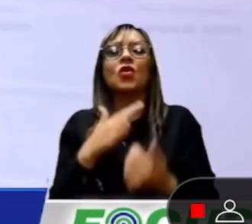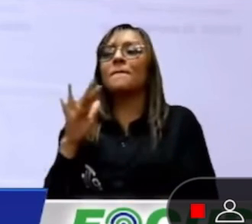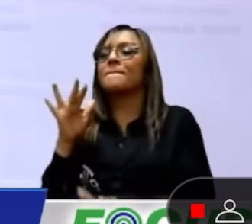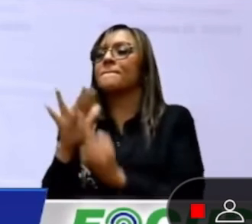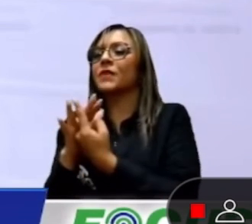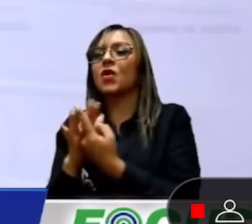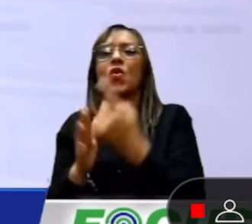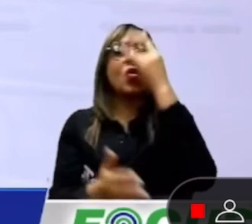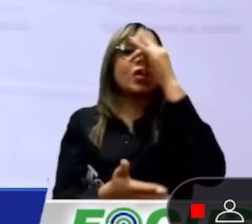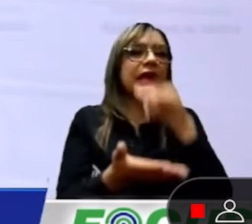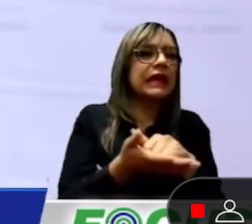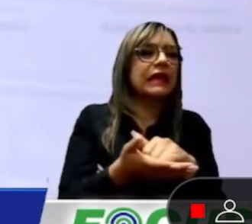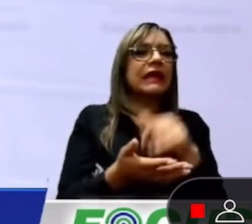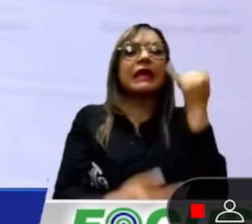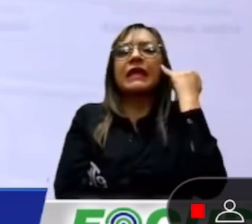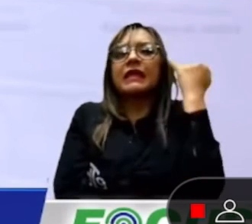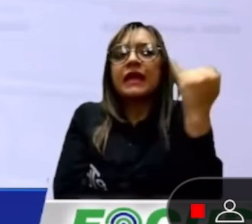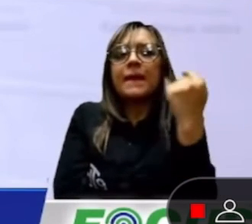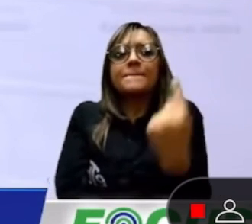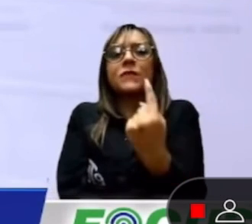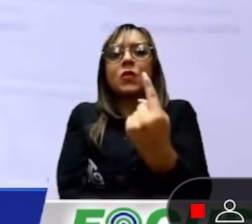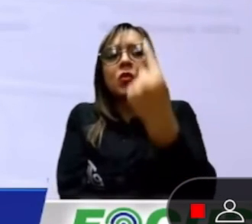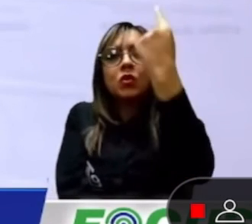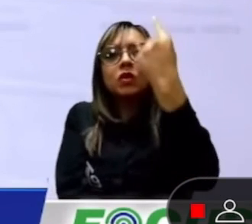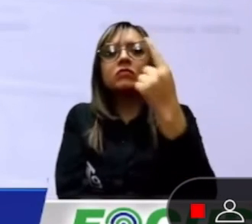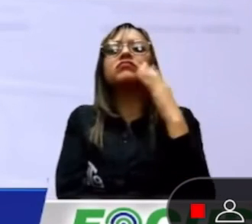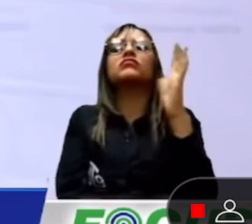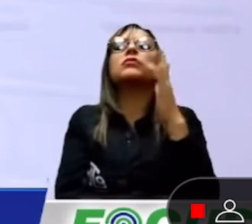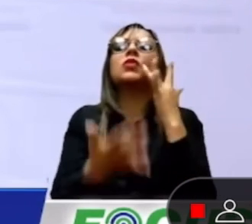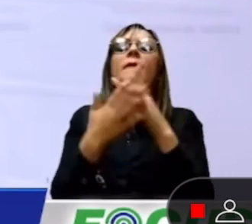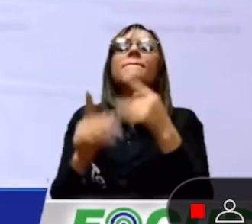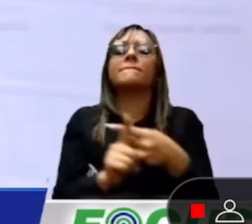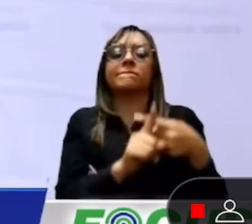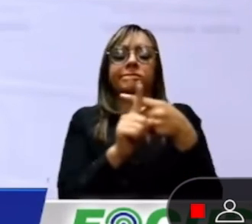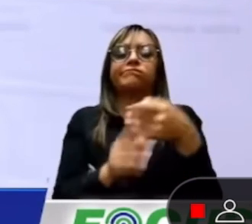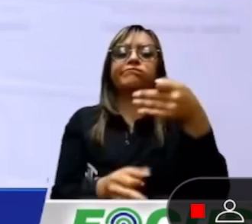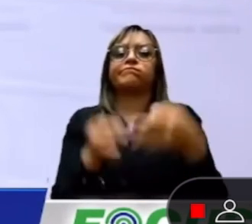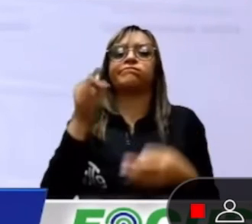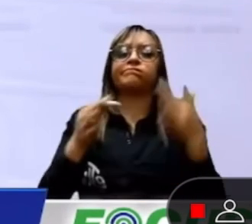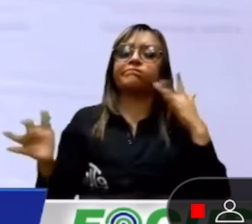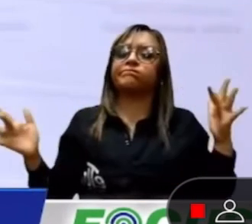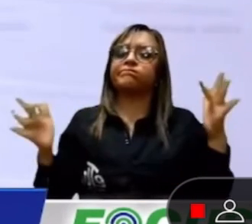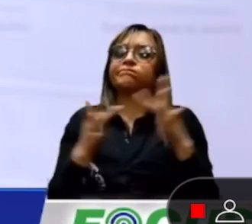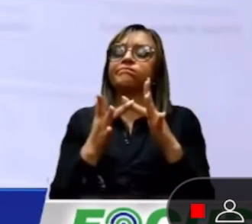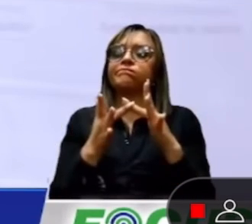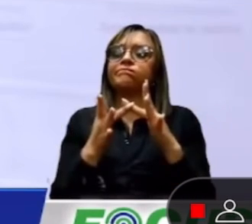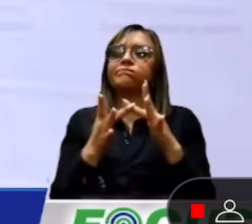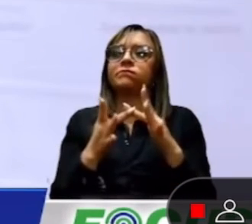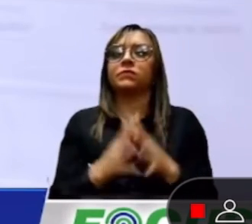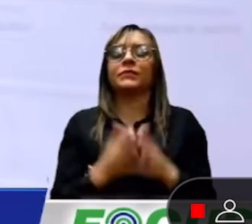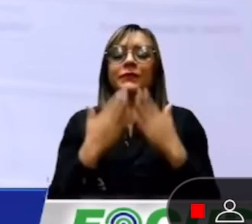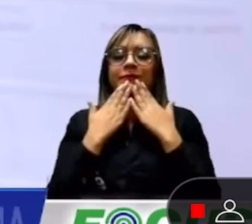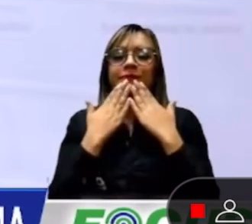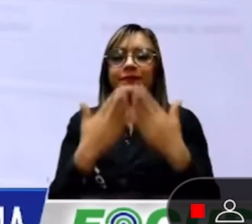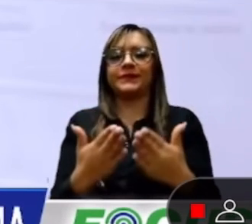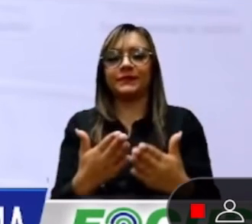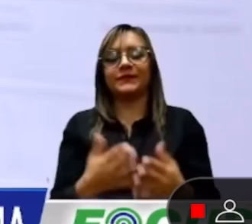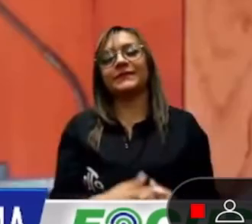origen sus creencias sus ideas políticas una procuraduría que esté justo en el fiel de la balanza Muchísimas